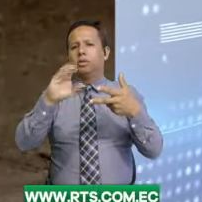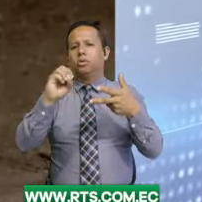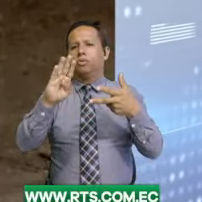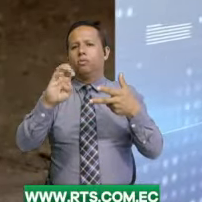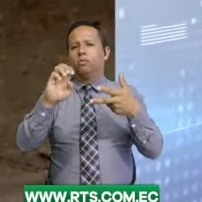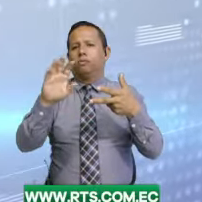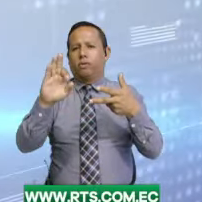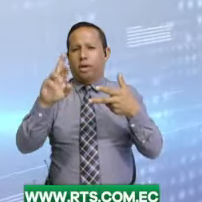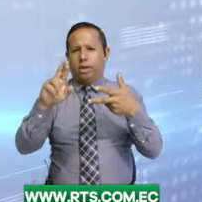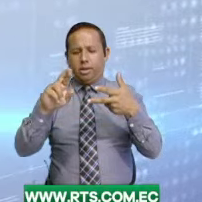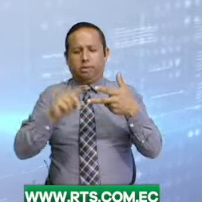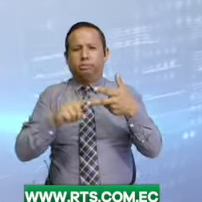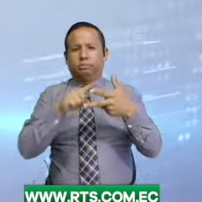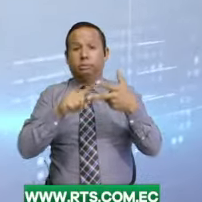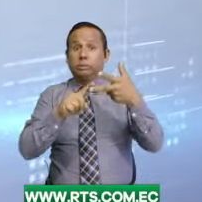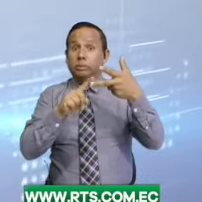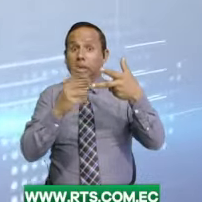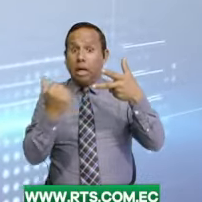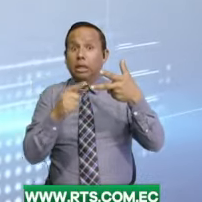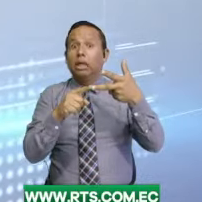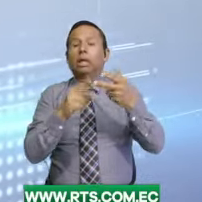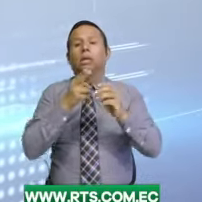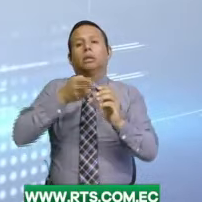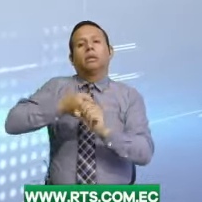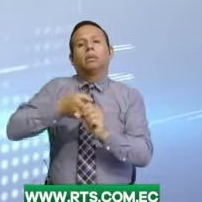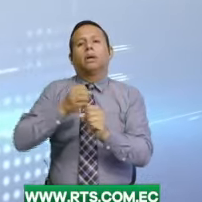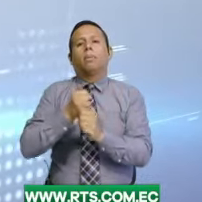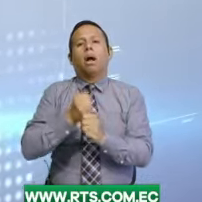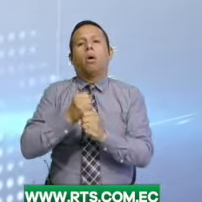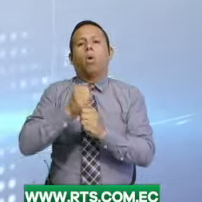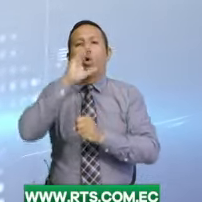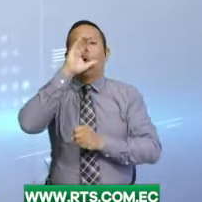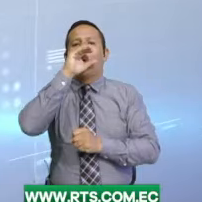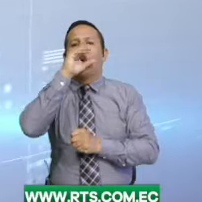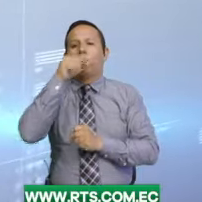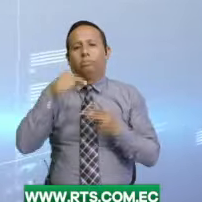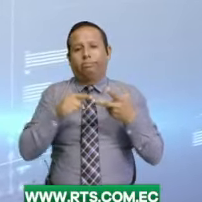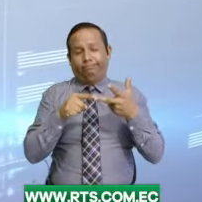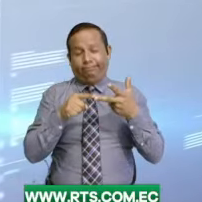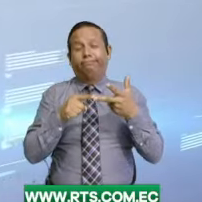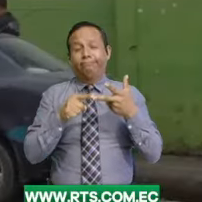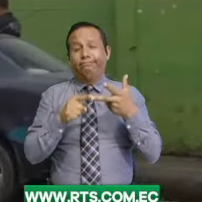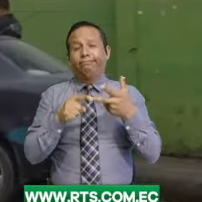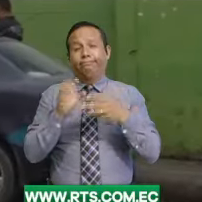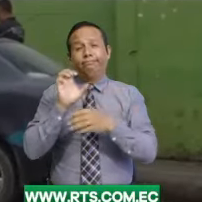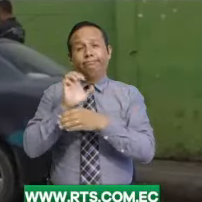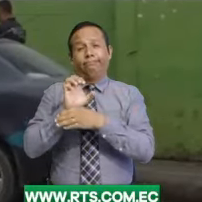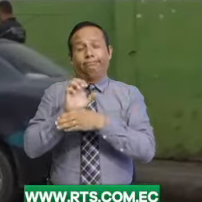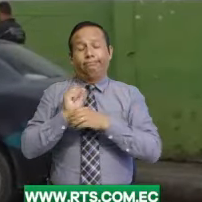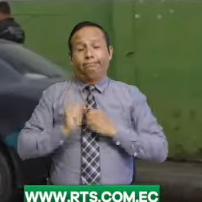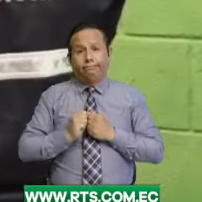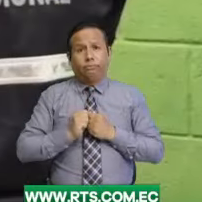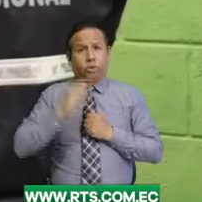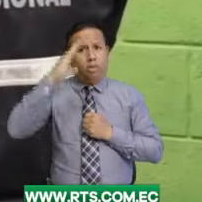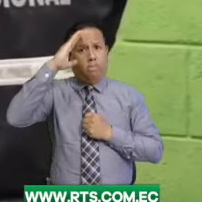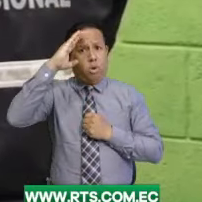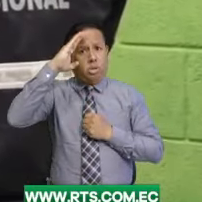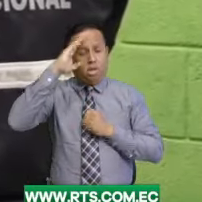Echeverría. Este último laboraba como agente activo de la Comisión de Tránsito del Ecuador. La policía, en